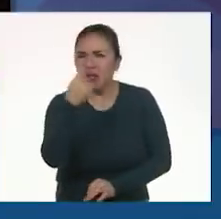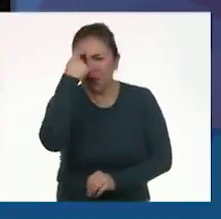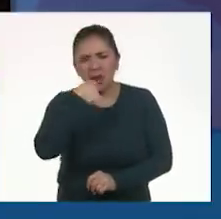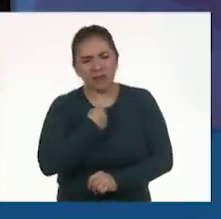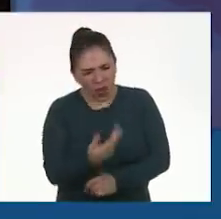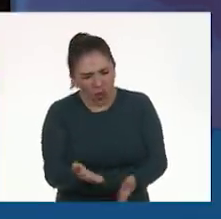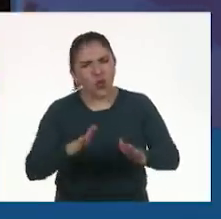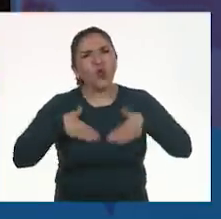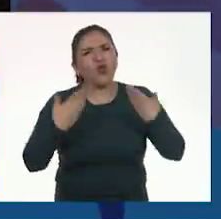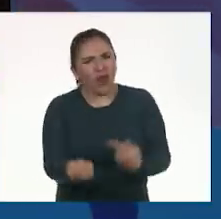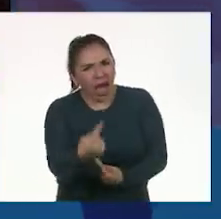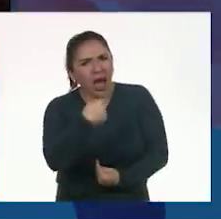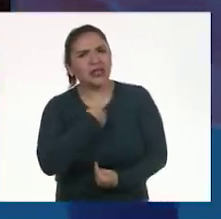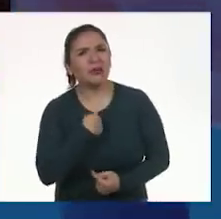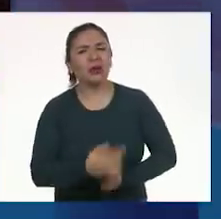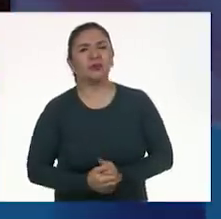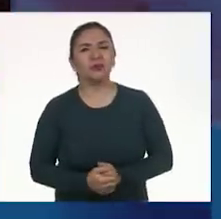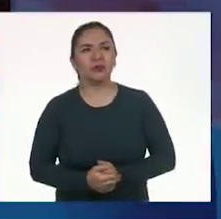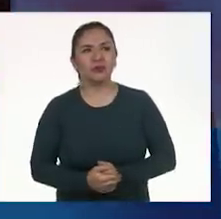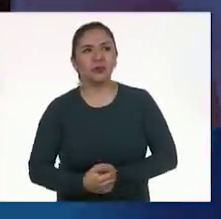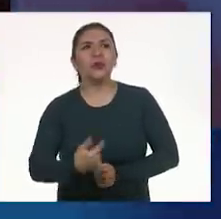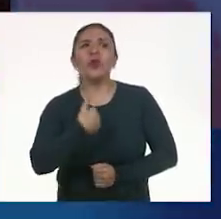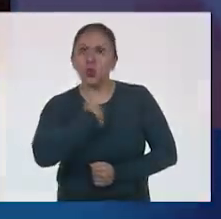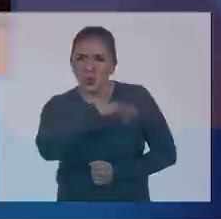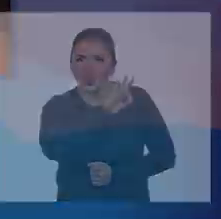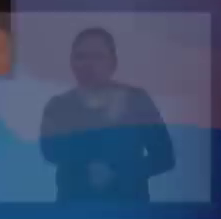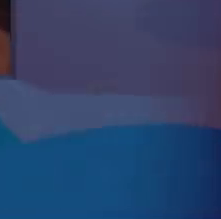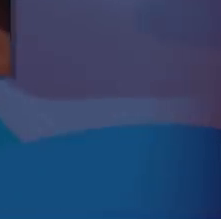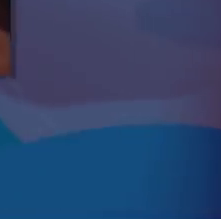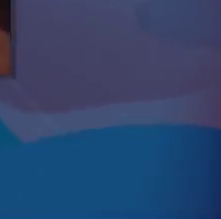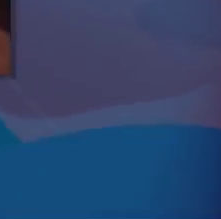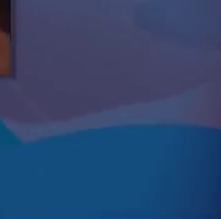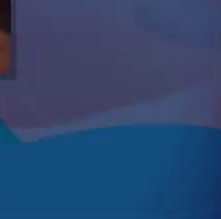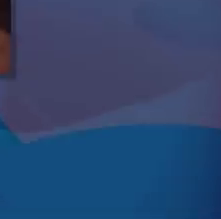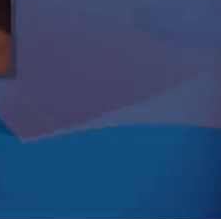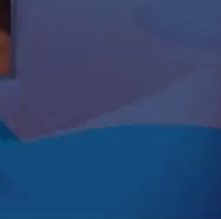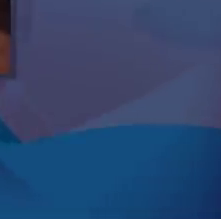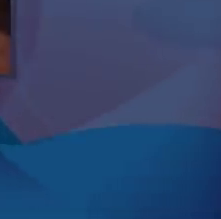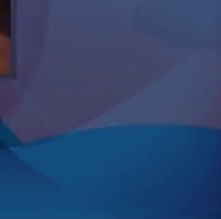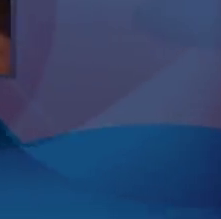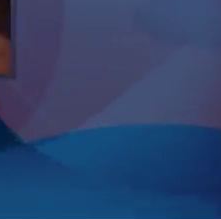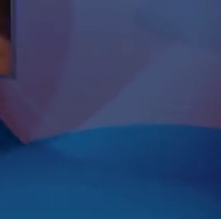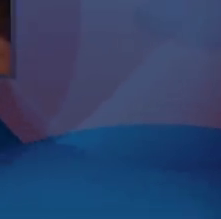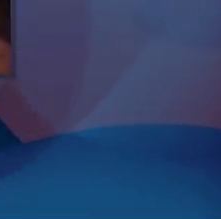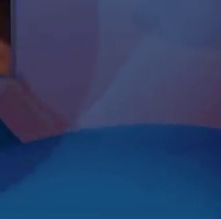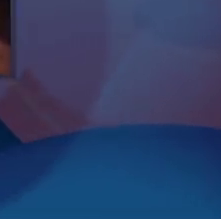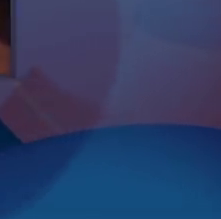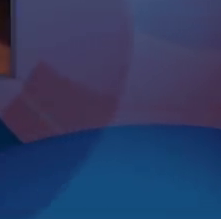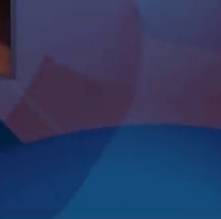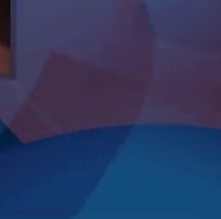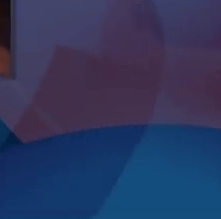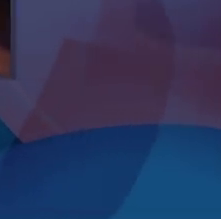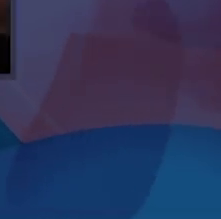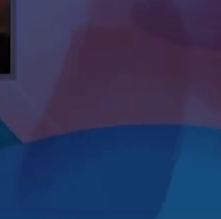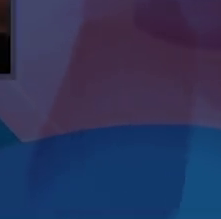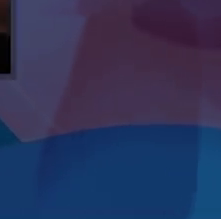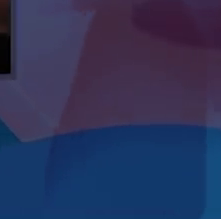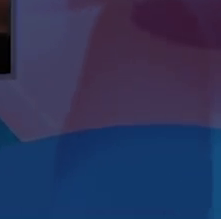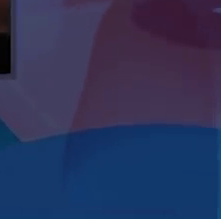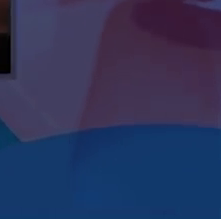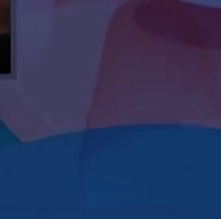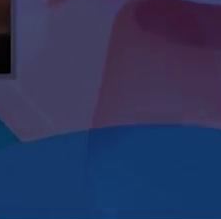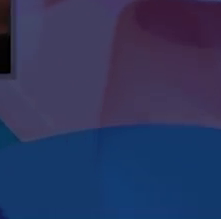ella. Soy capaz de soportar esto con firmeza. ¡No los secretos de mi esposo!